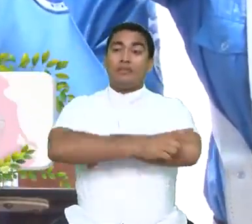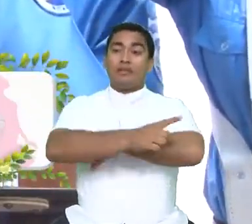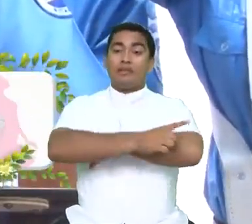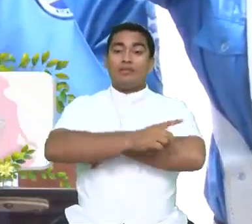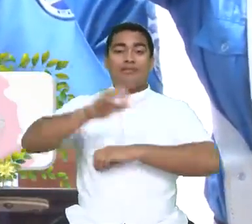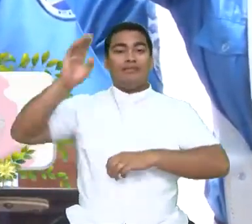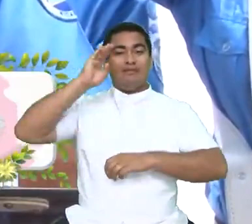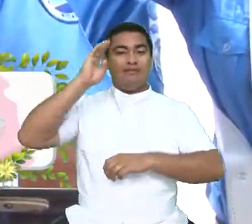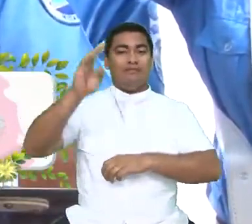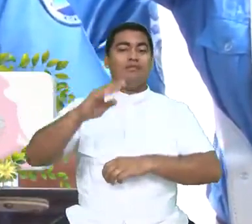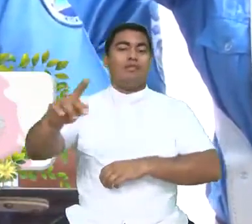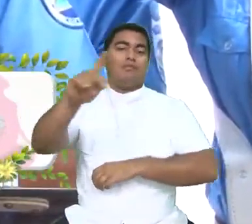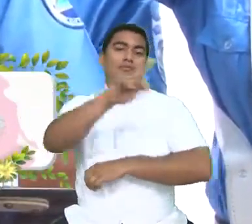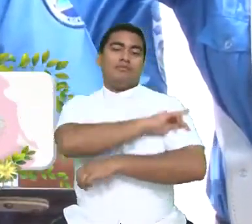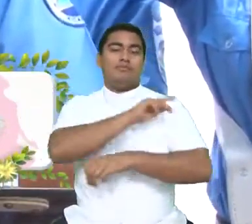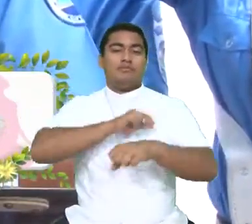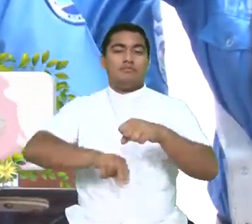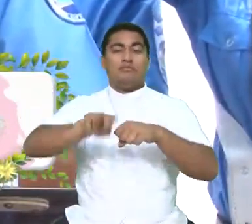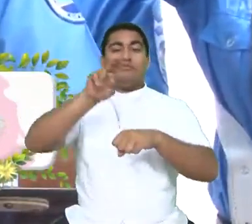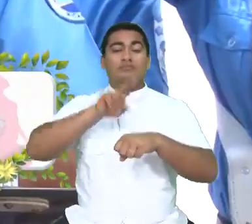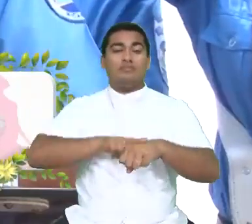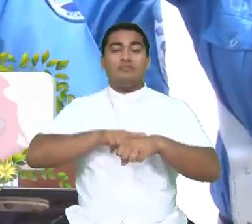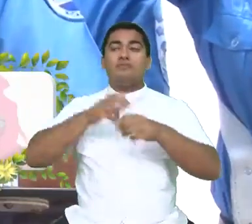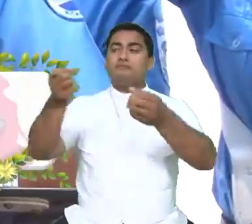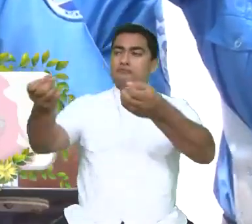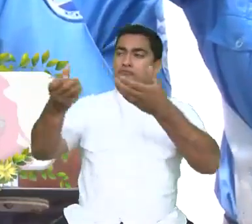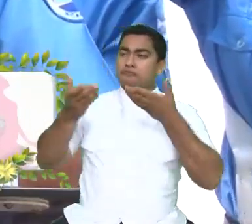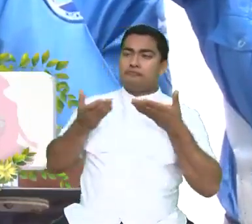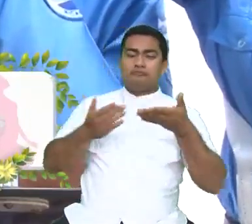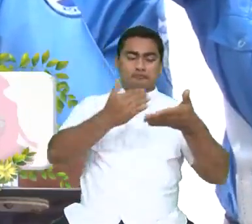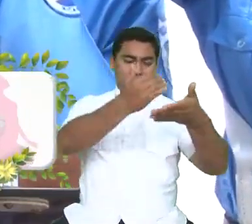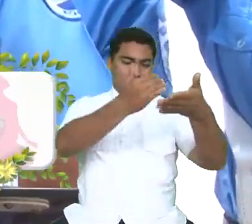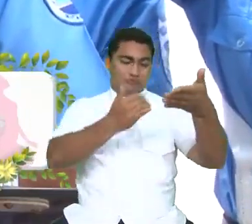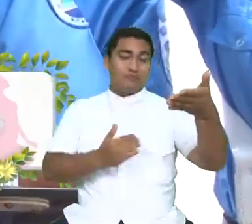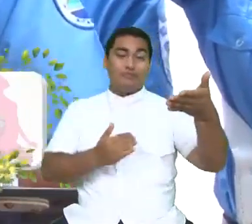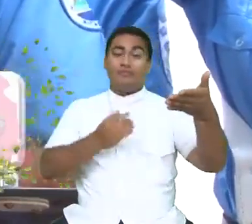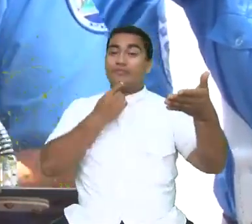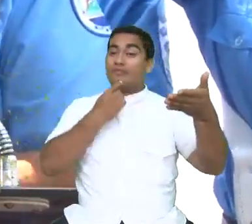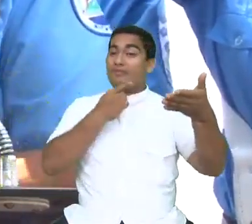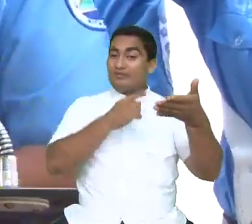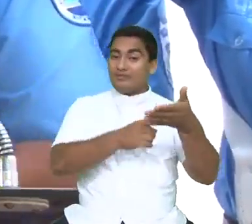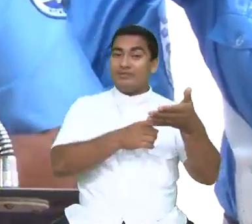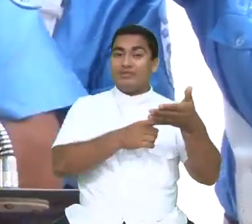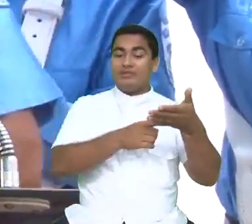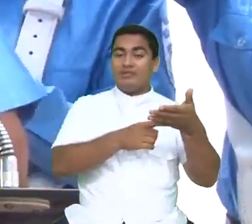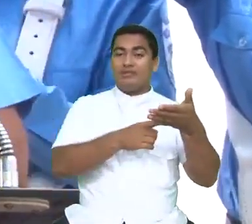jefe supremo de la Policía Nacional, comandante Daniel Ortega Saavedra,